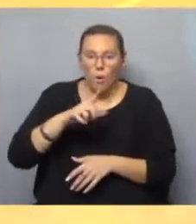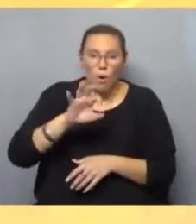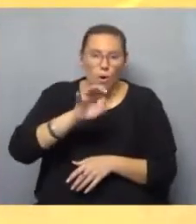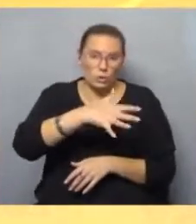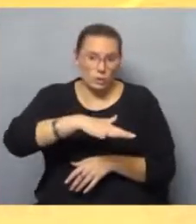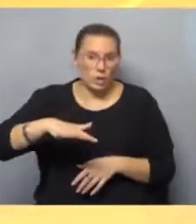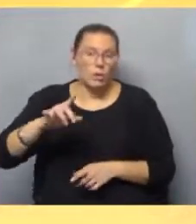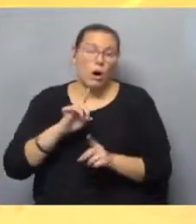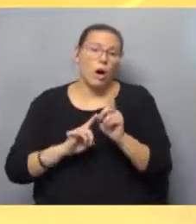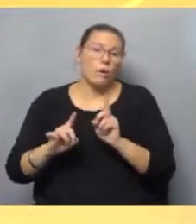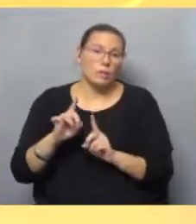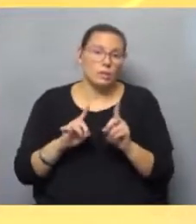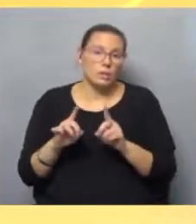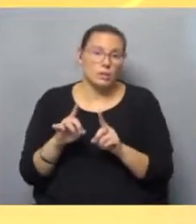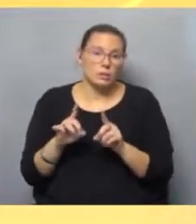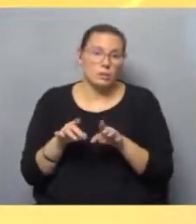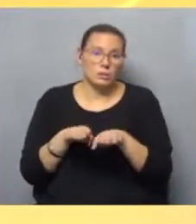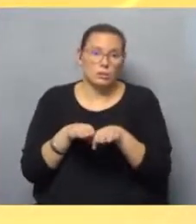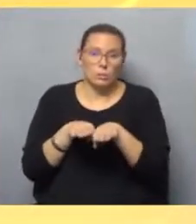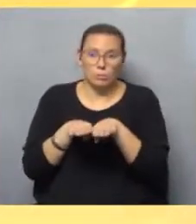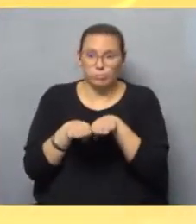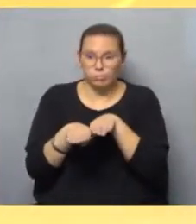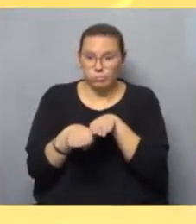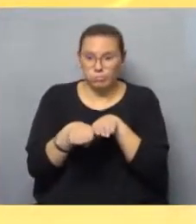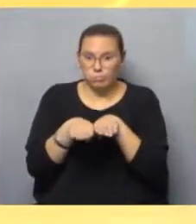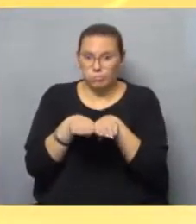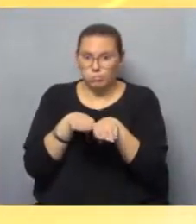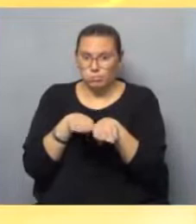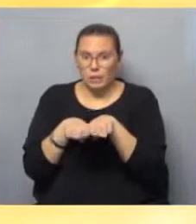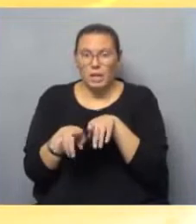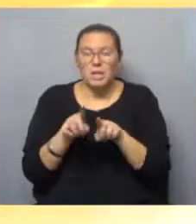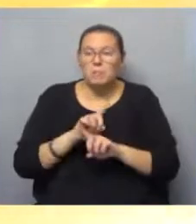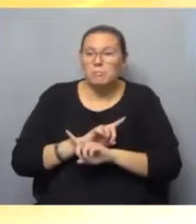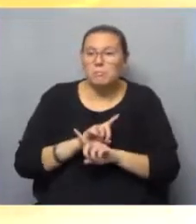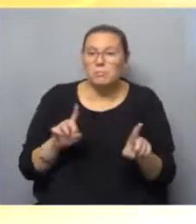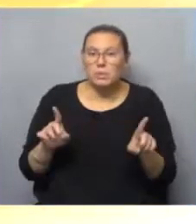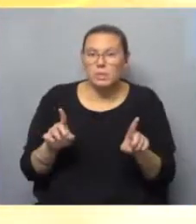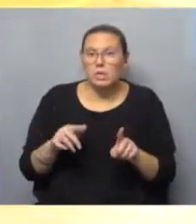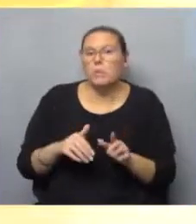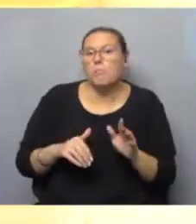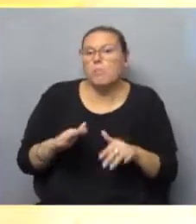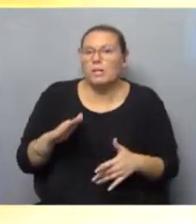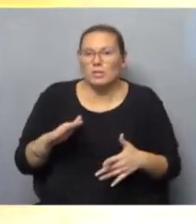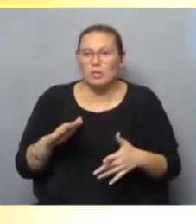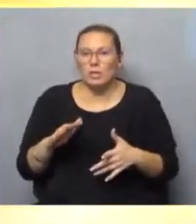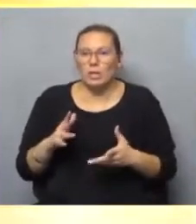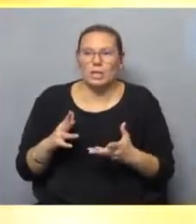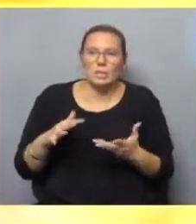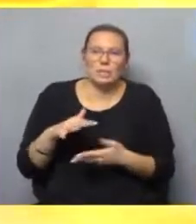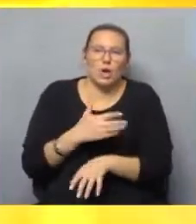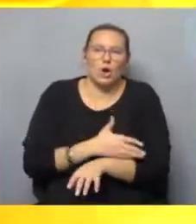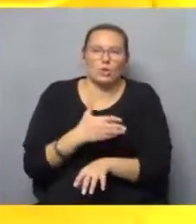y a veces simplemente se desliza una contra la otra sin producir mayores efectos, por decir así, ¿no? No es